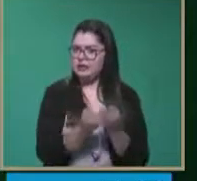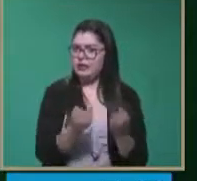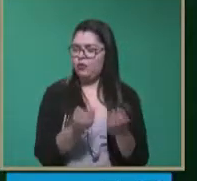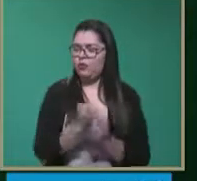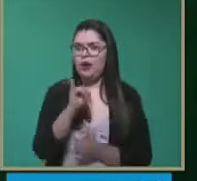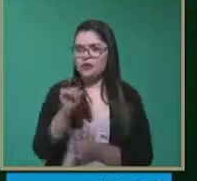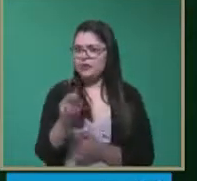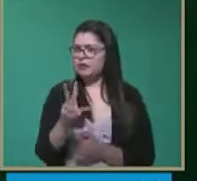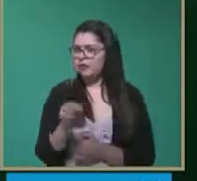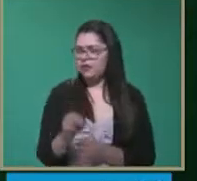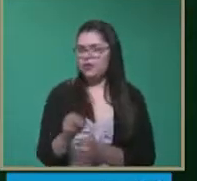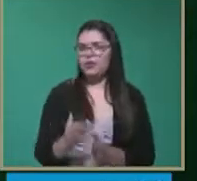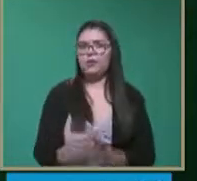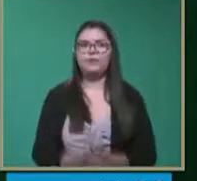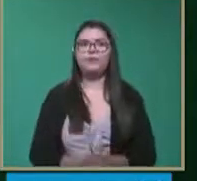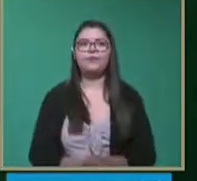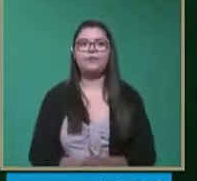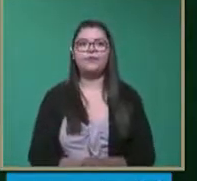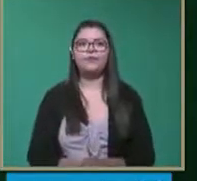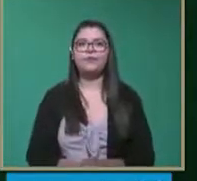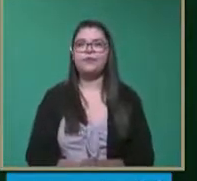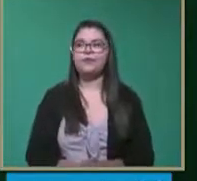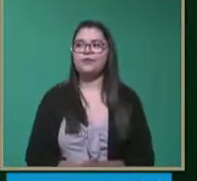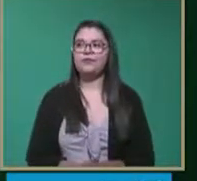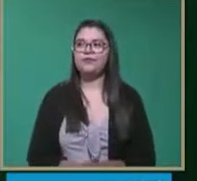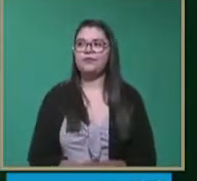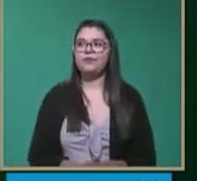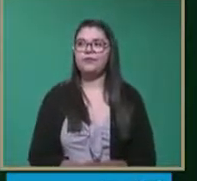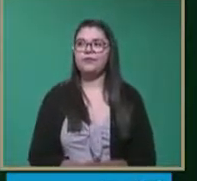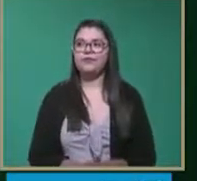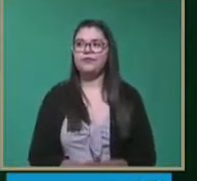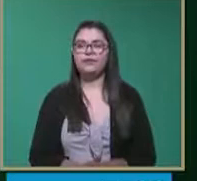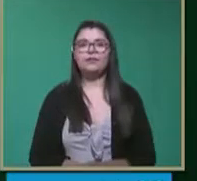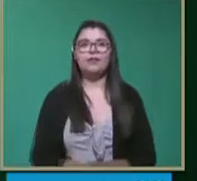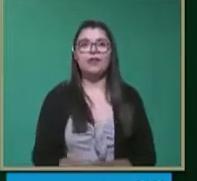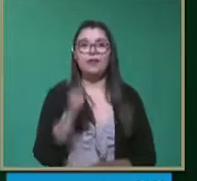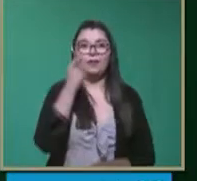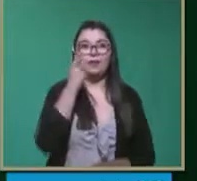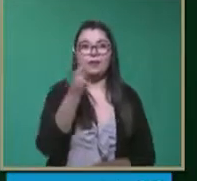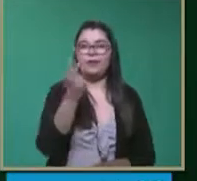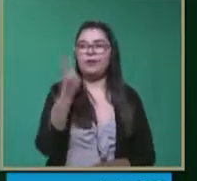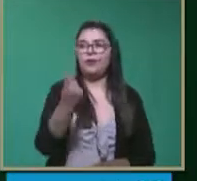qué piensan? Pues a ver, ¿los contamos? A ver, vamos a contar.